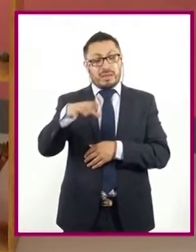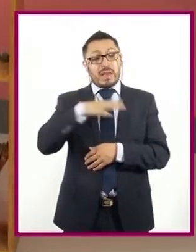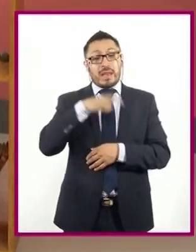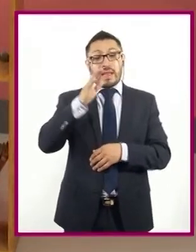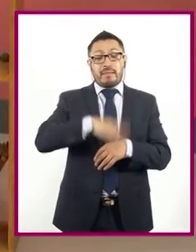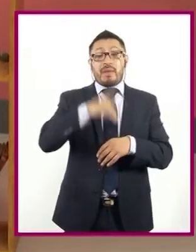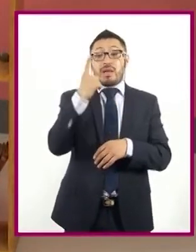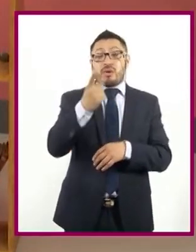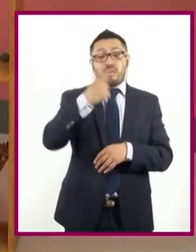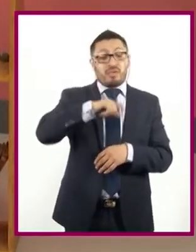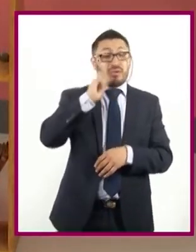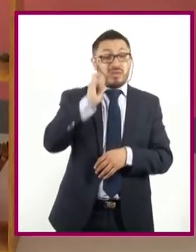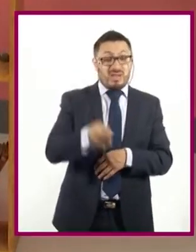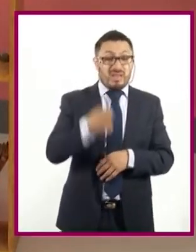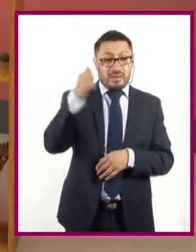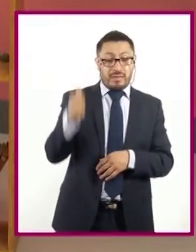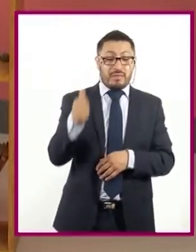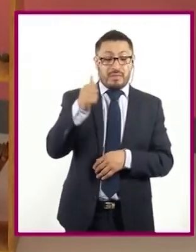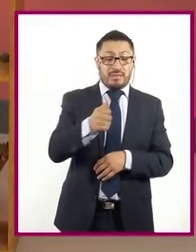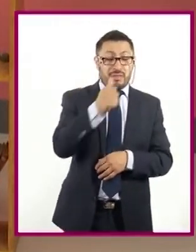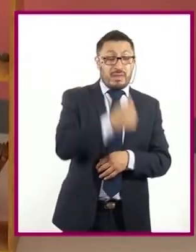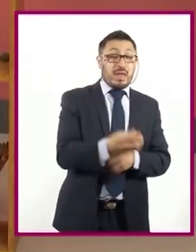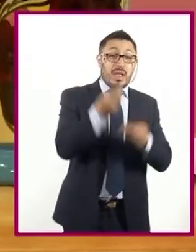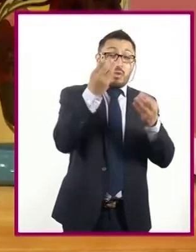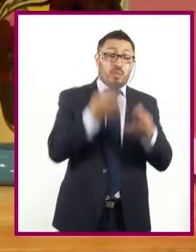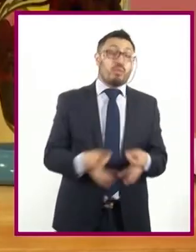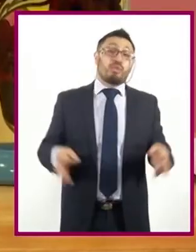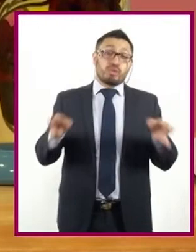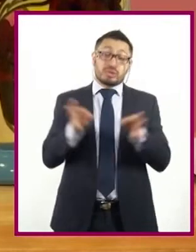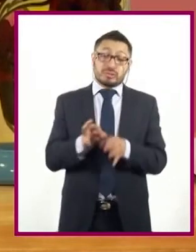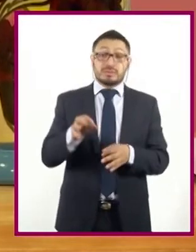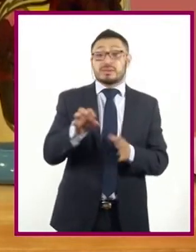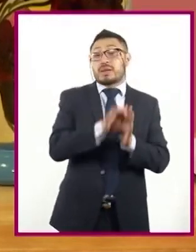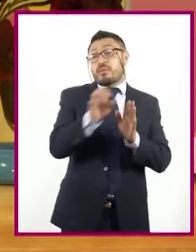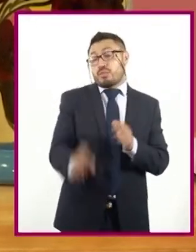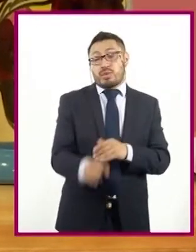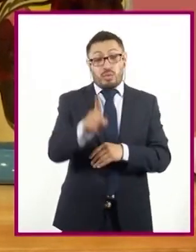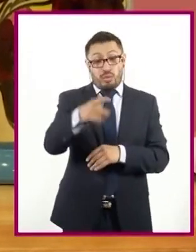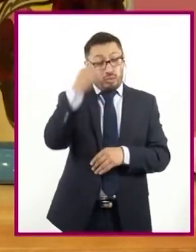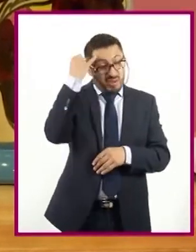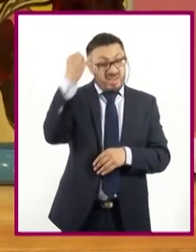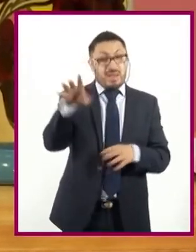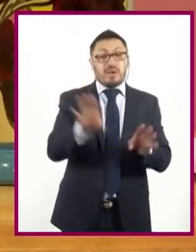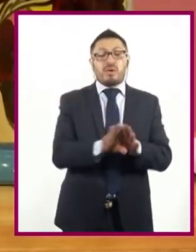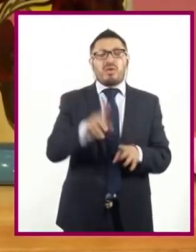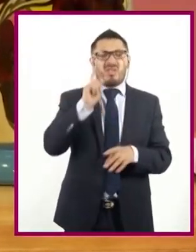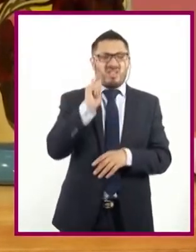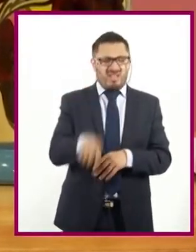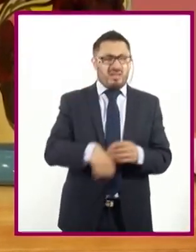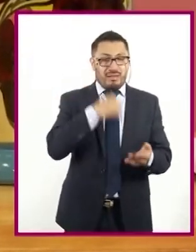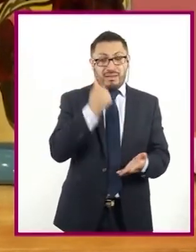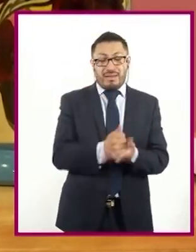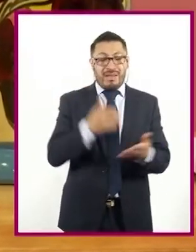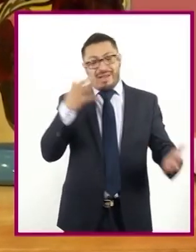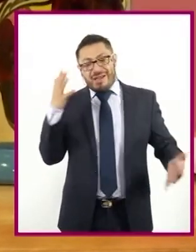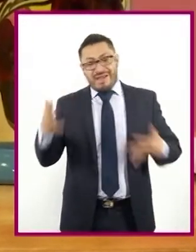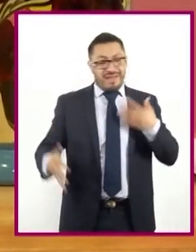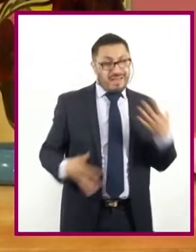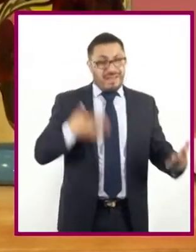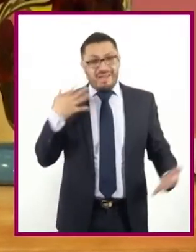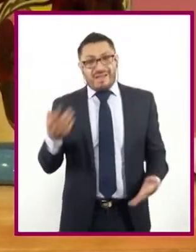un significado muy importante. Una de las versiones es que es un símbolo de